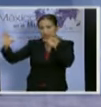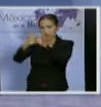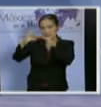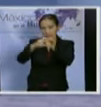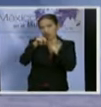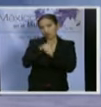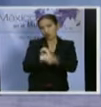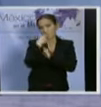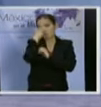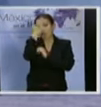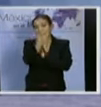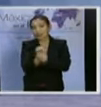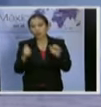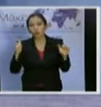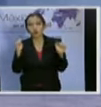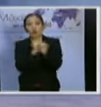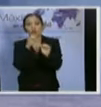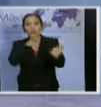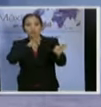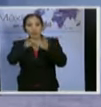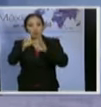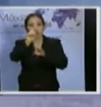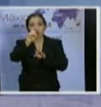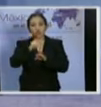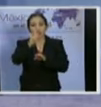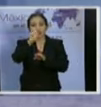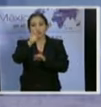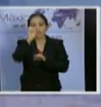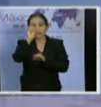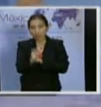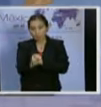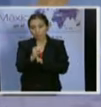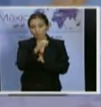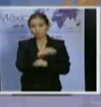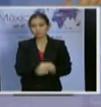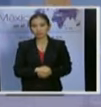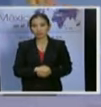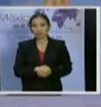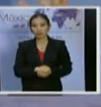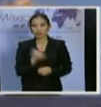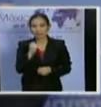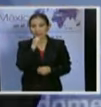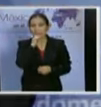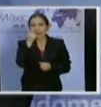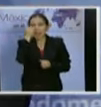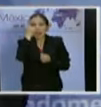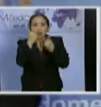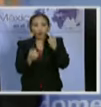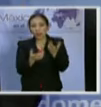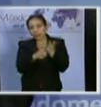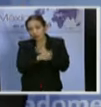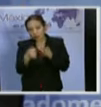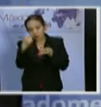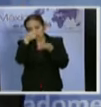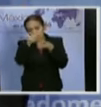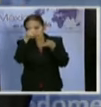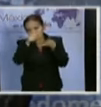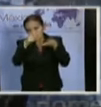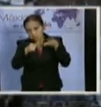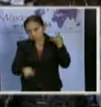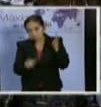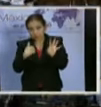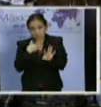voy a hablar a través del trabajo de Oxfam. Y también les voy a hacer algunas puntualizaciones